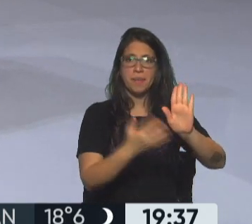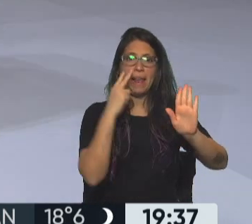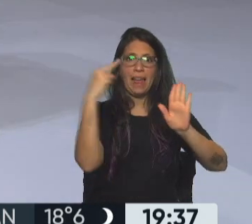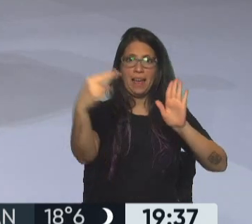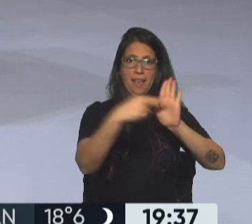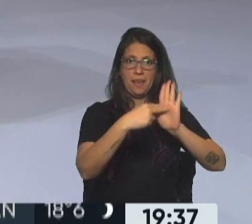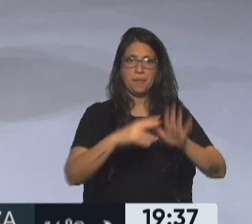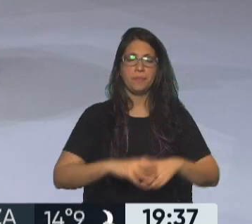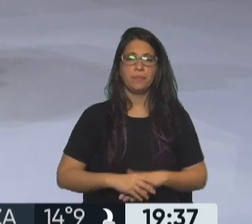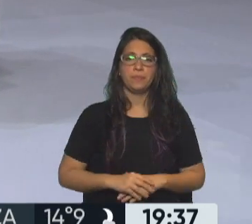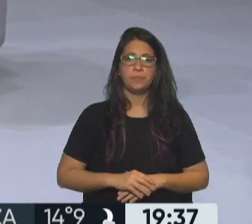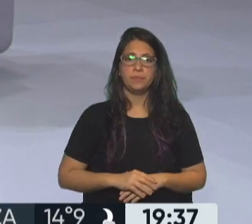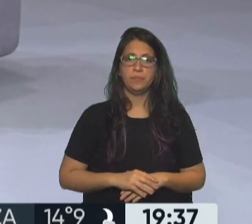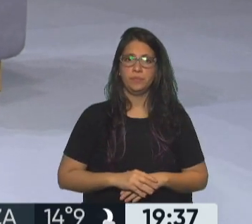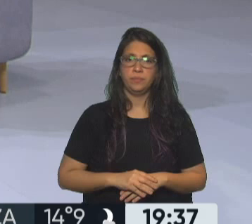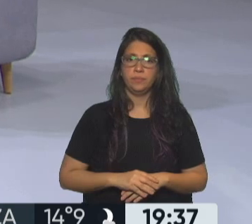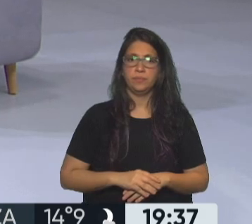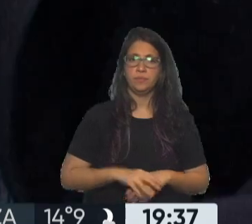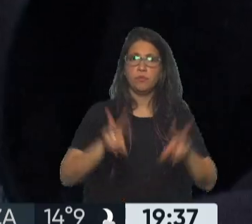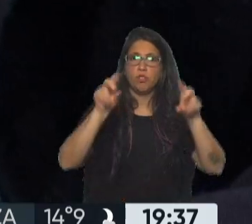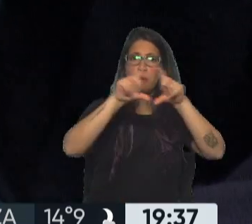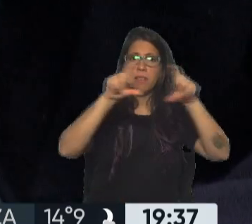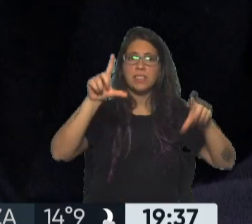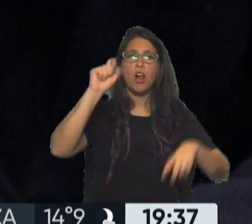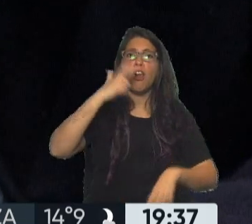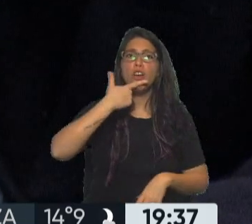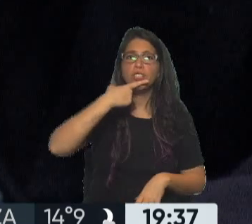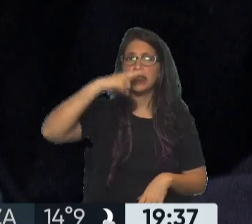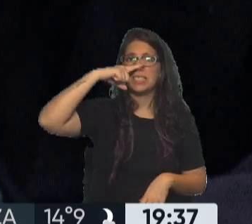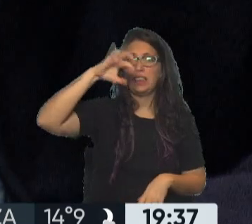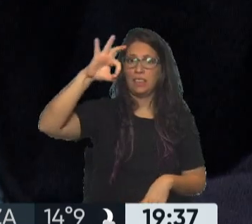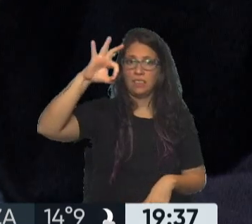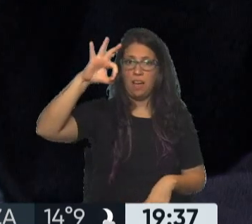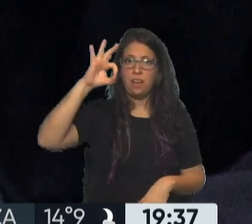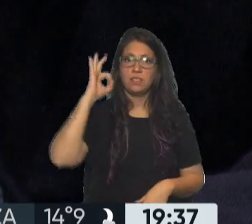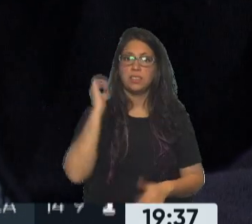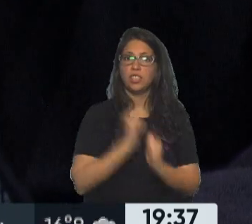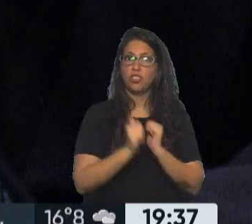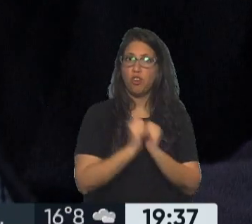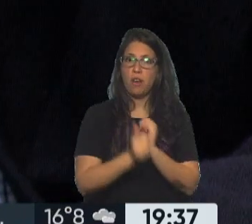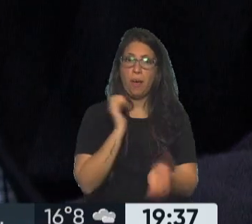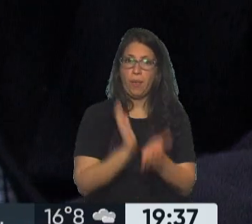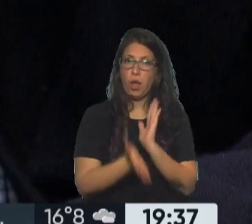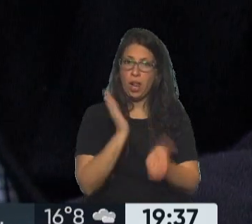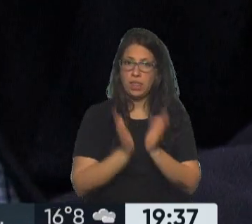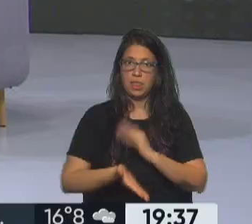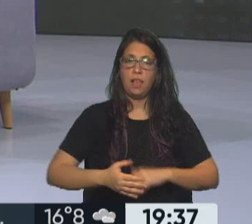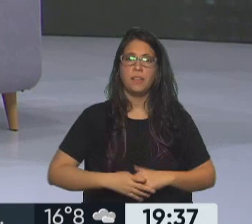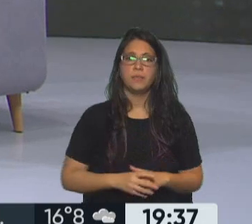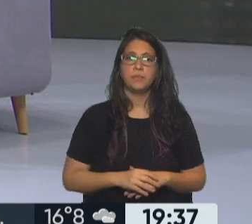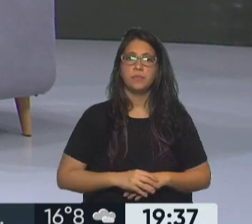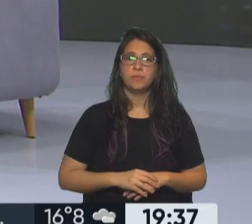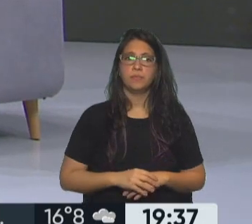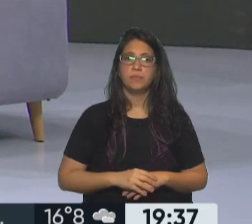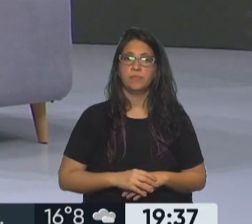plano, que se titula Los 70, ¿no? En estas historias violentas, gracias. una historia violenta, lo saco de